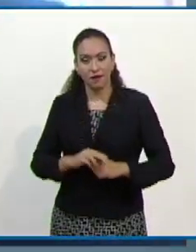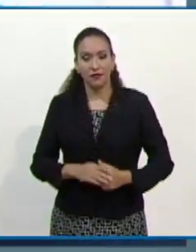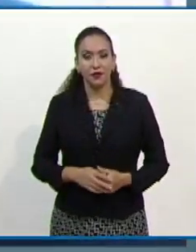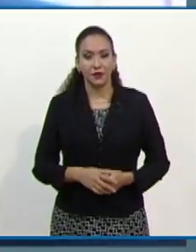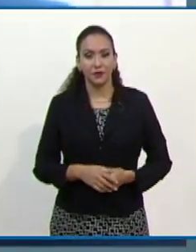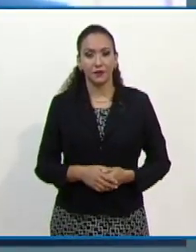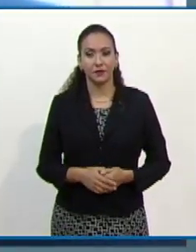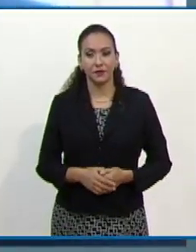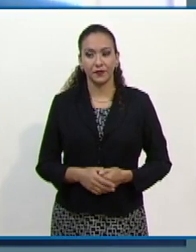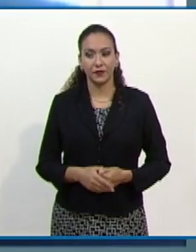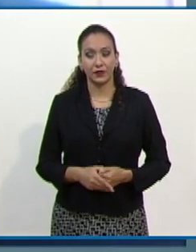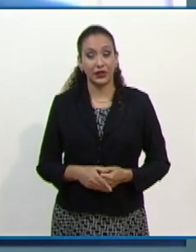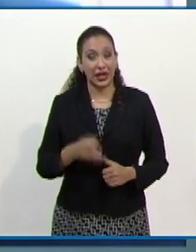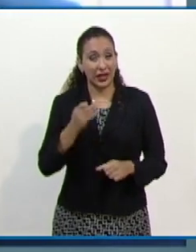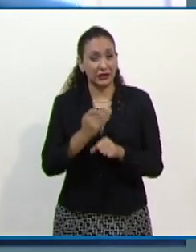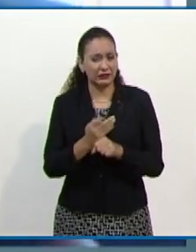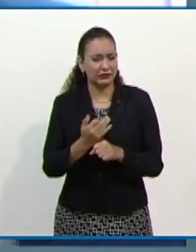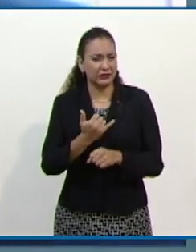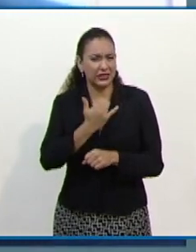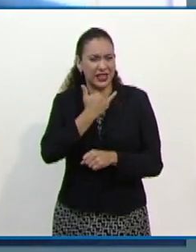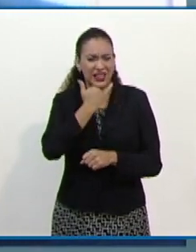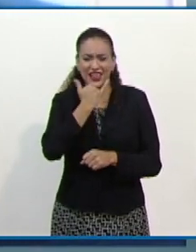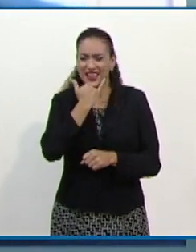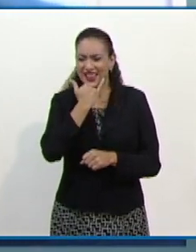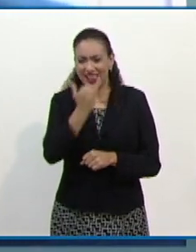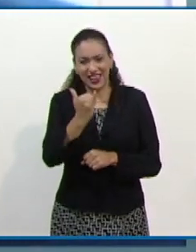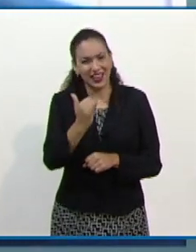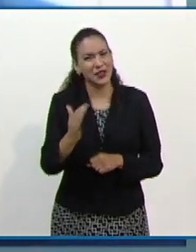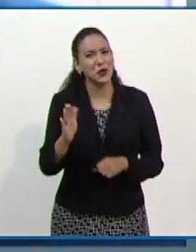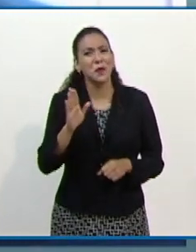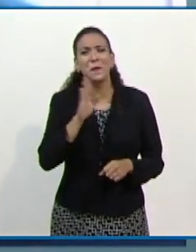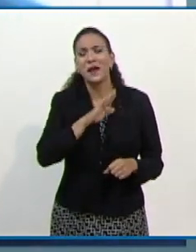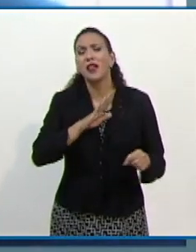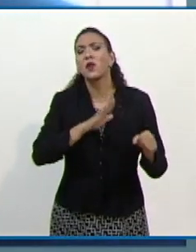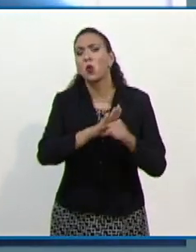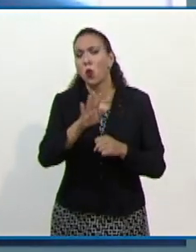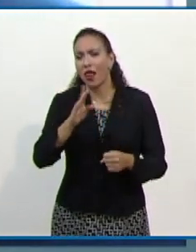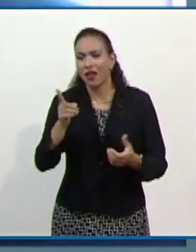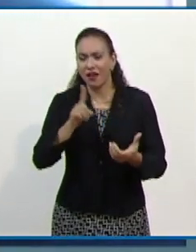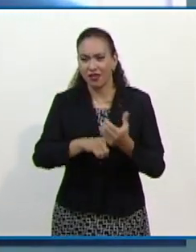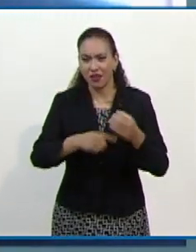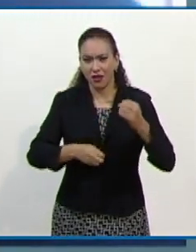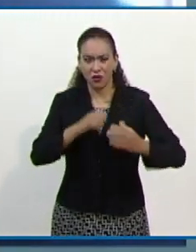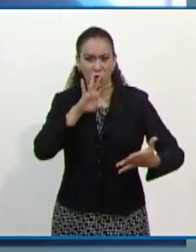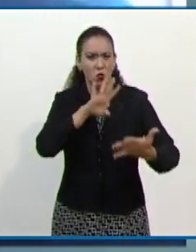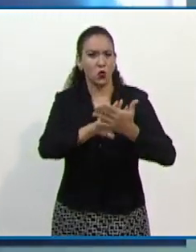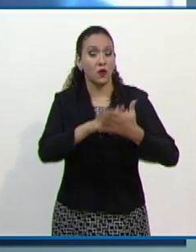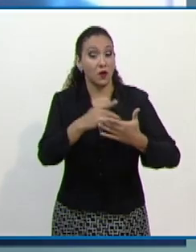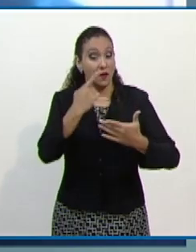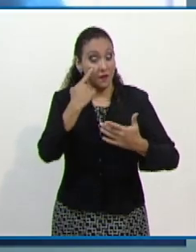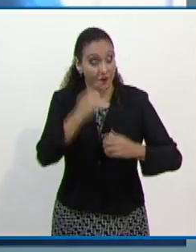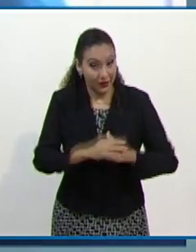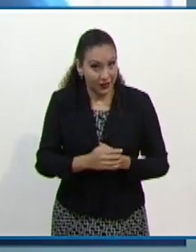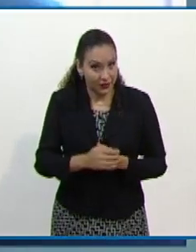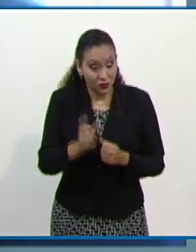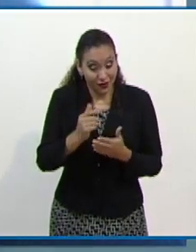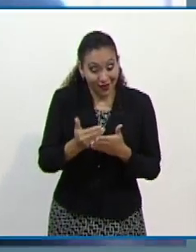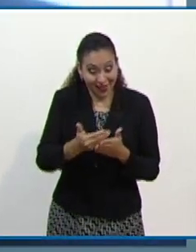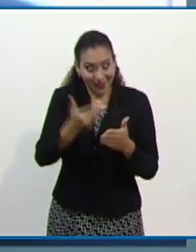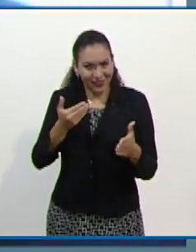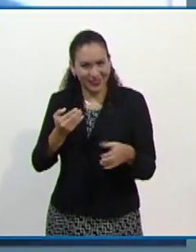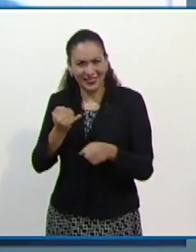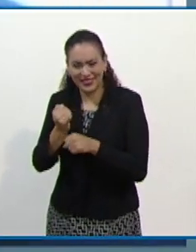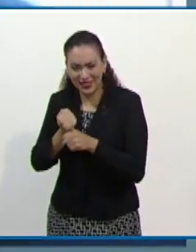Pero el error, grave error de la justicia penal está desde la procuración y no advierto en